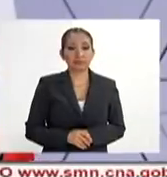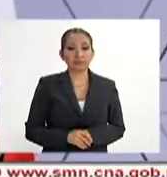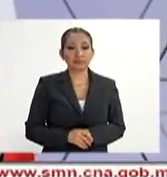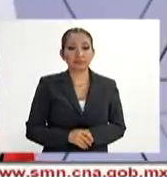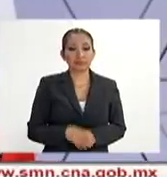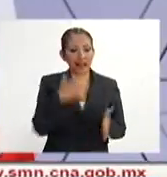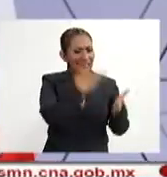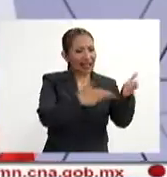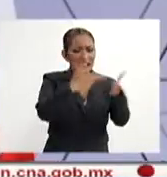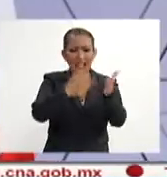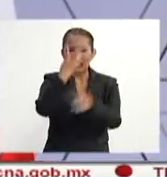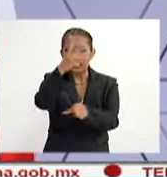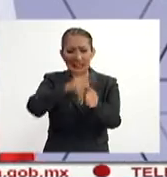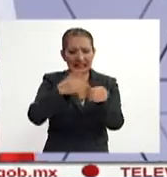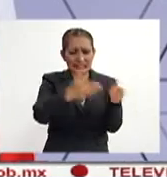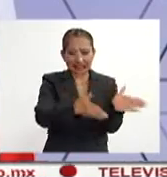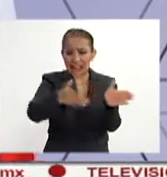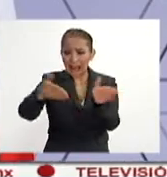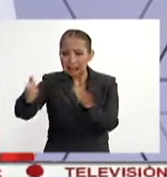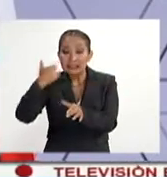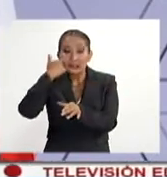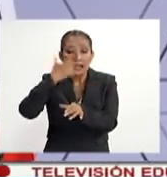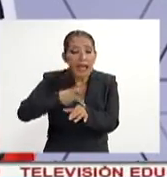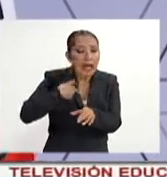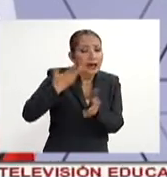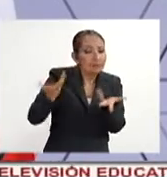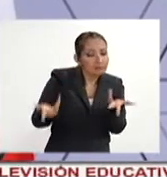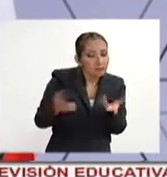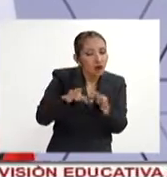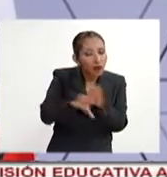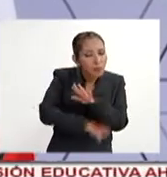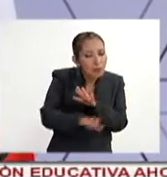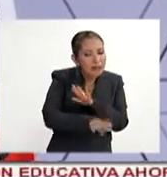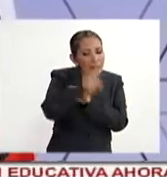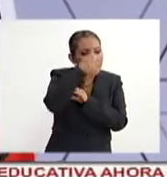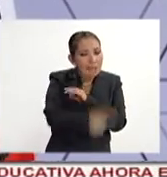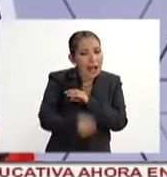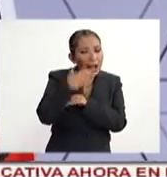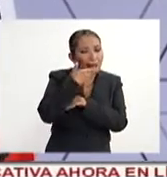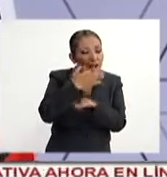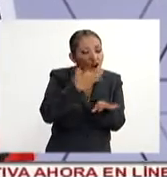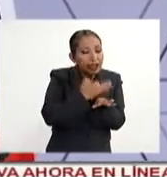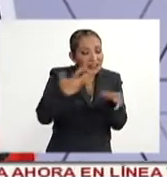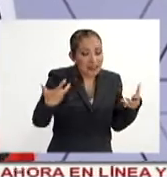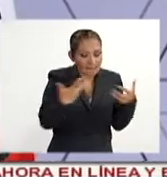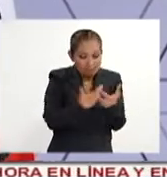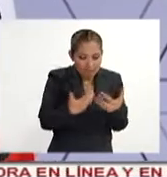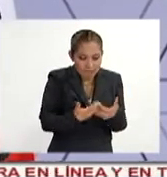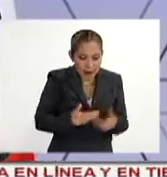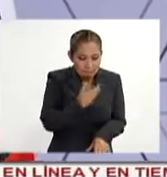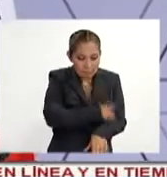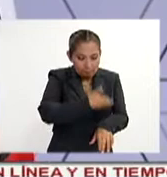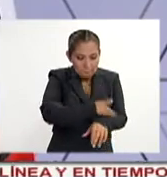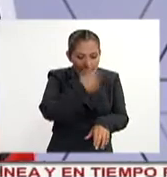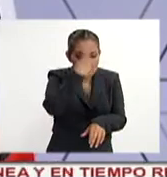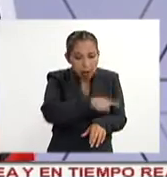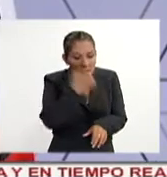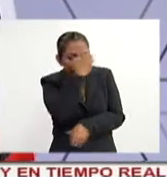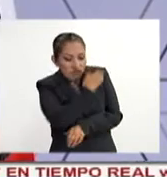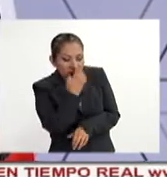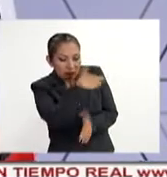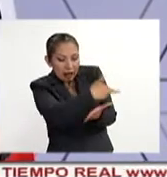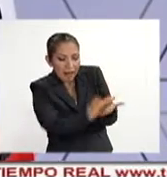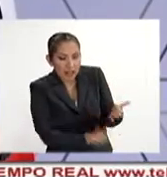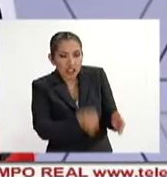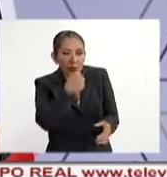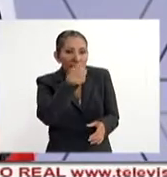Estos talleres, estos 3 días, permitirán buscar elementos para lograr eventualmente una armonización en los procesos de sometimiento, de